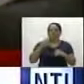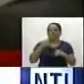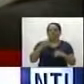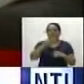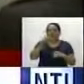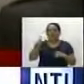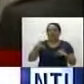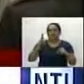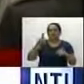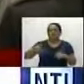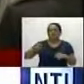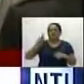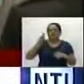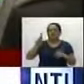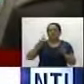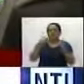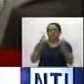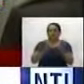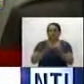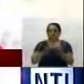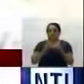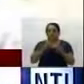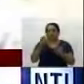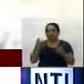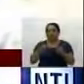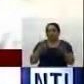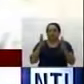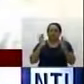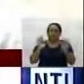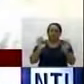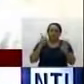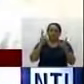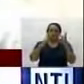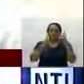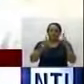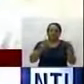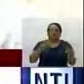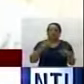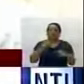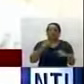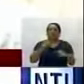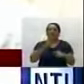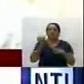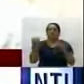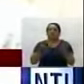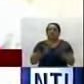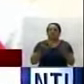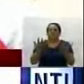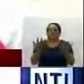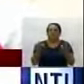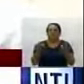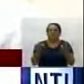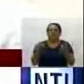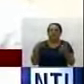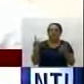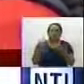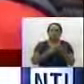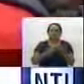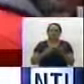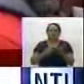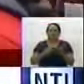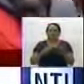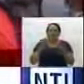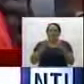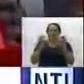están encaminados nuestros compañeros asambleístas, pues así será. No se da paso a ninguna interpretación, por cualquier condición que